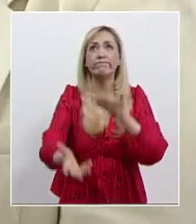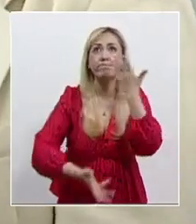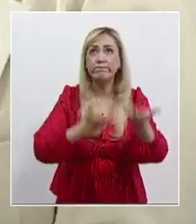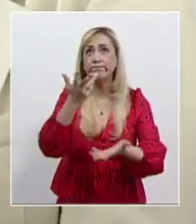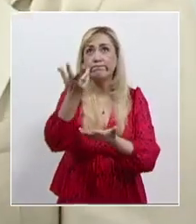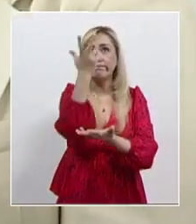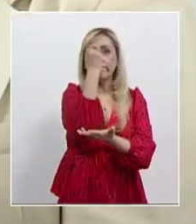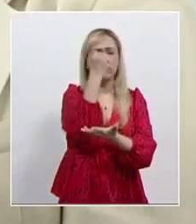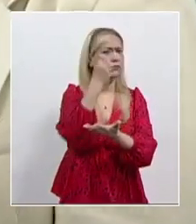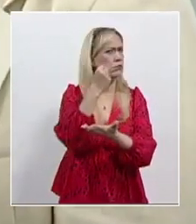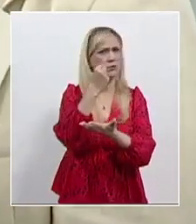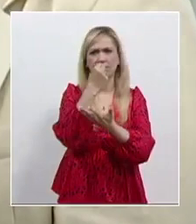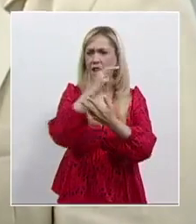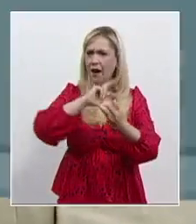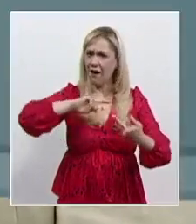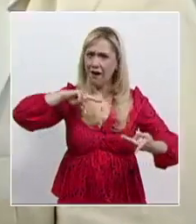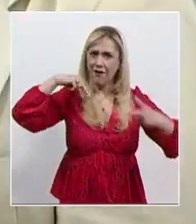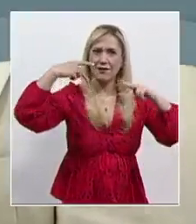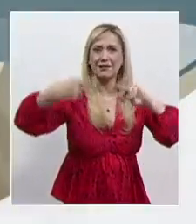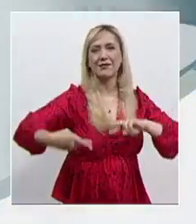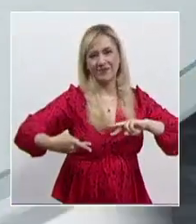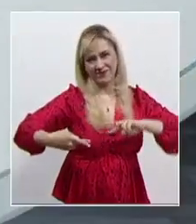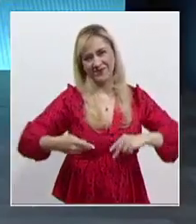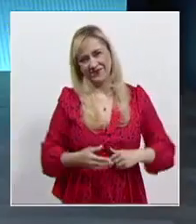en la sociedad en la que están.